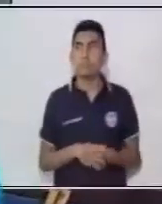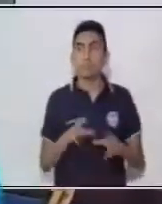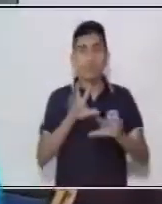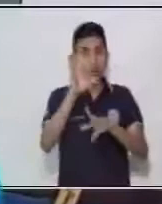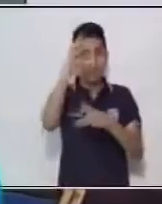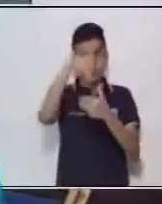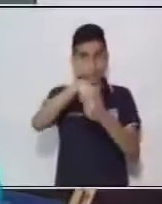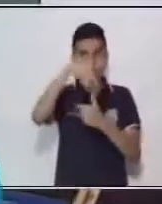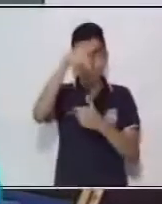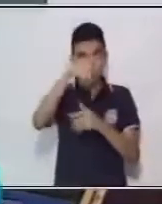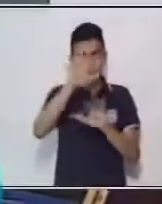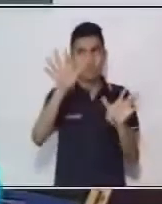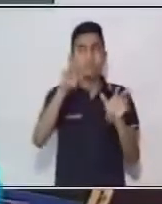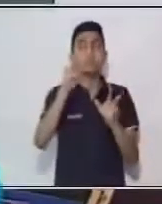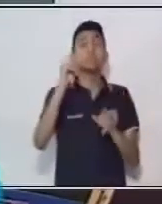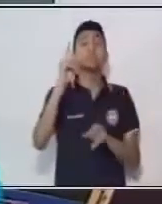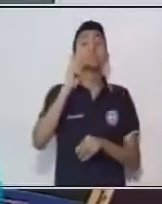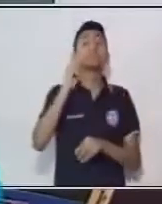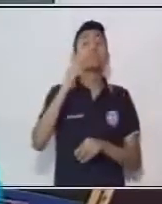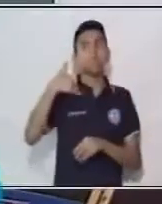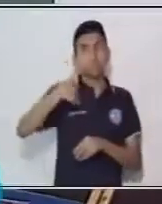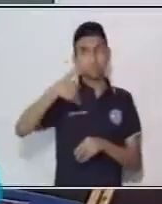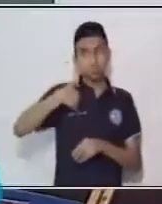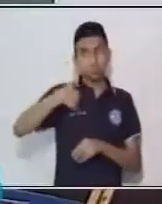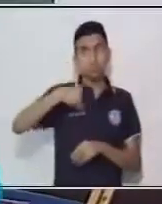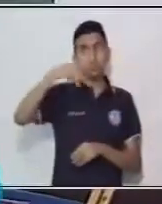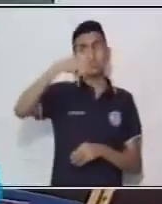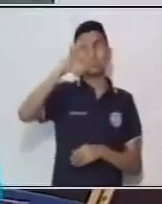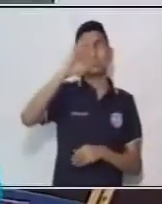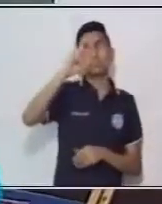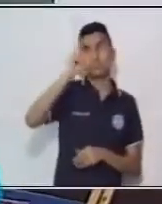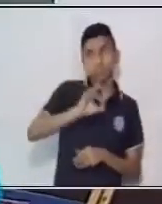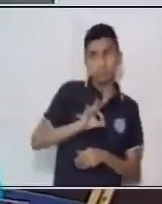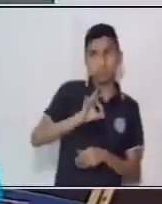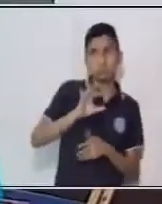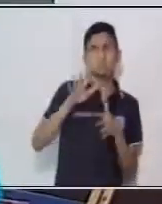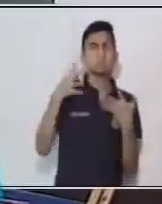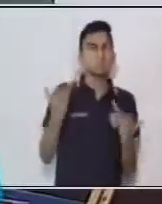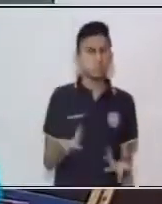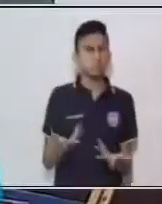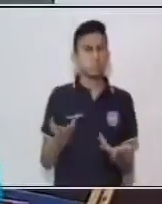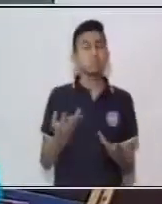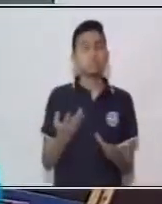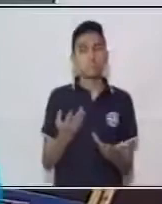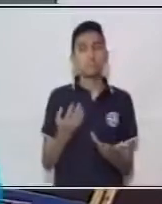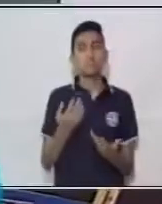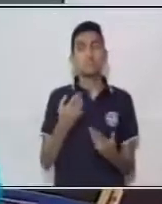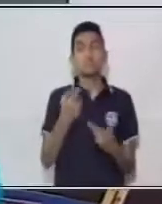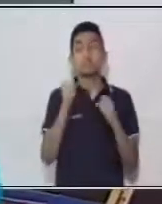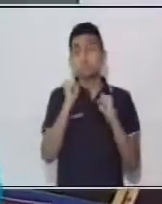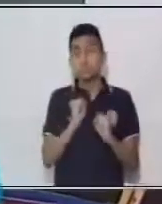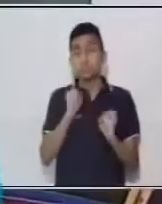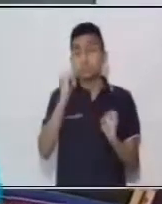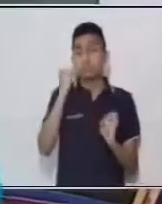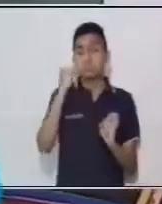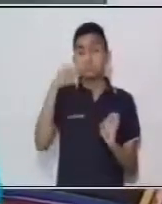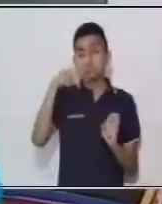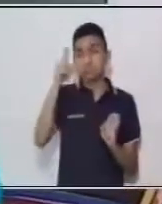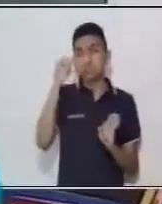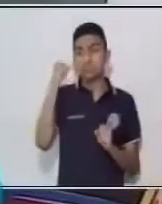Ahora, también el verbo tiene accidente de modo. ¿Y cuál es ese accidente? Puede ser